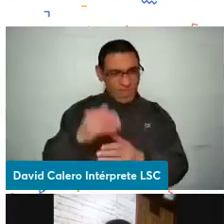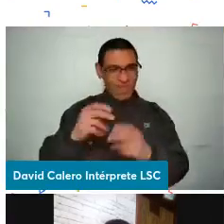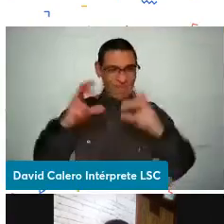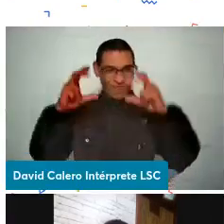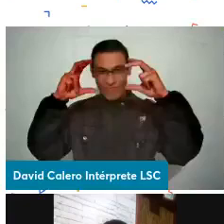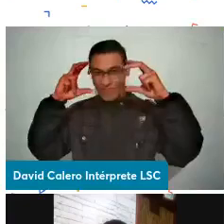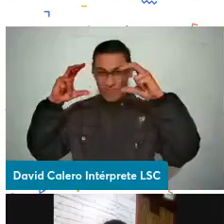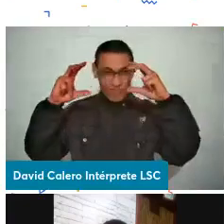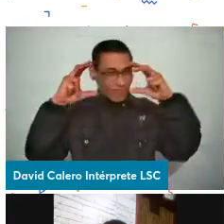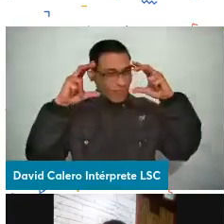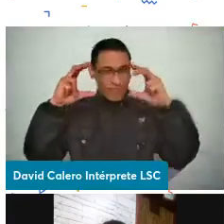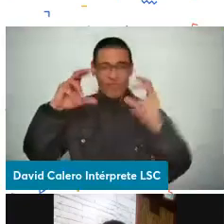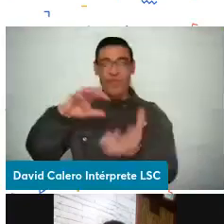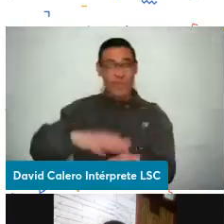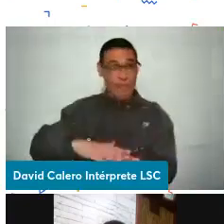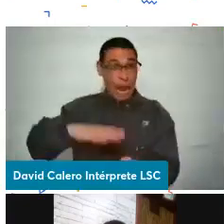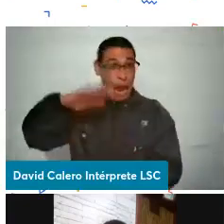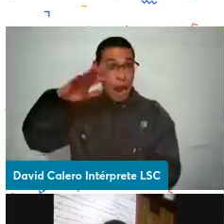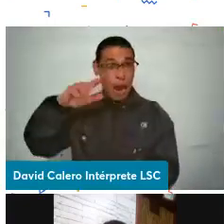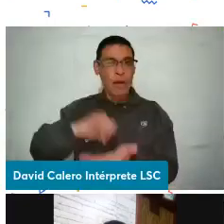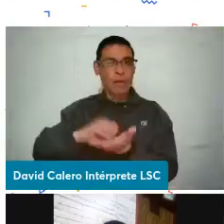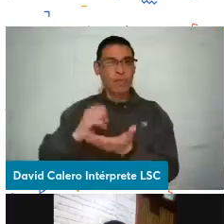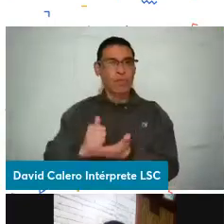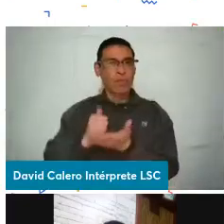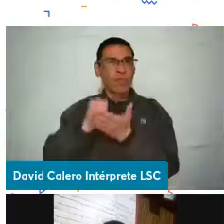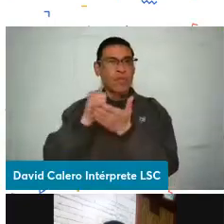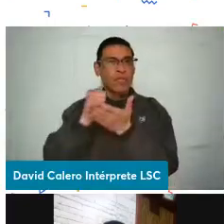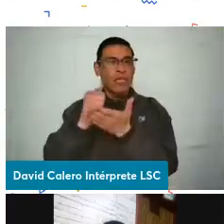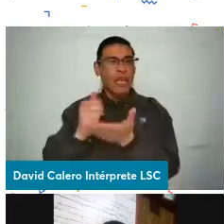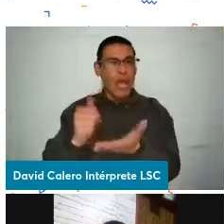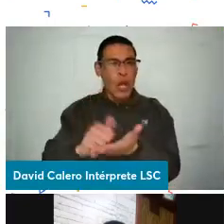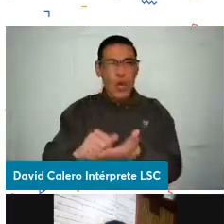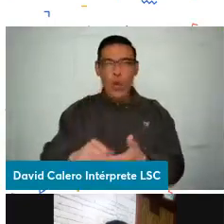este recurso que nos permite combinar